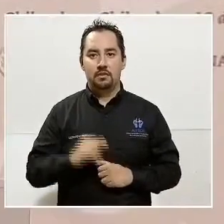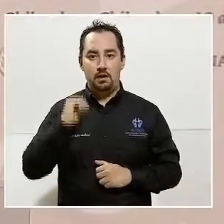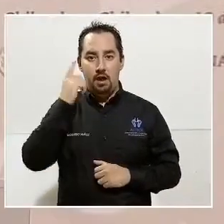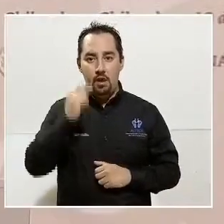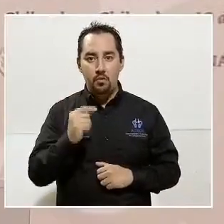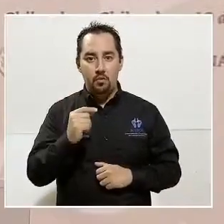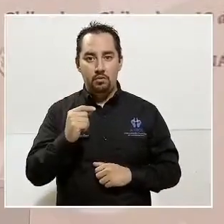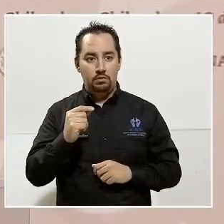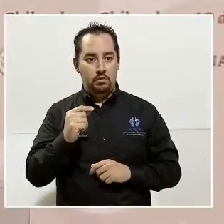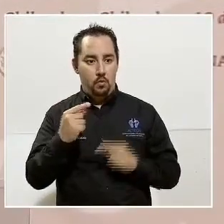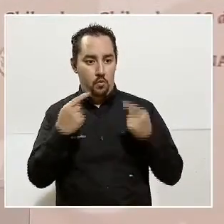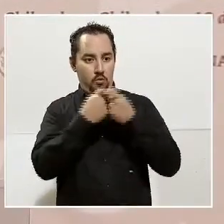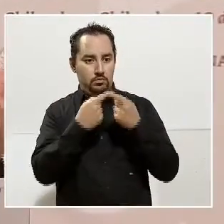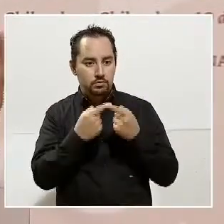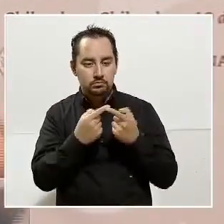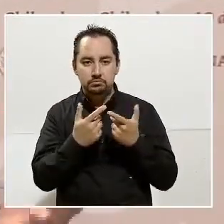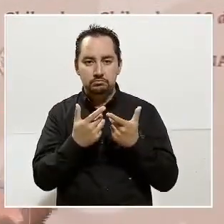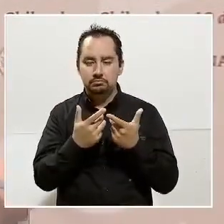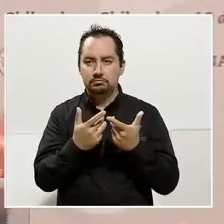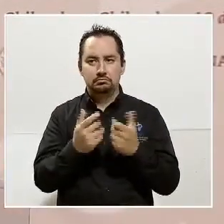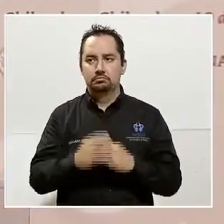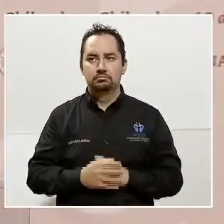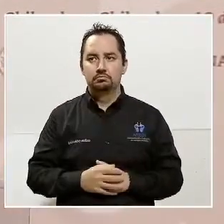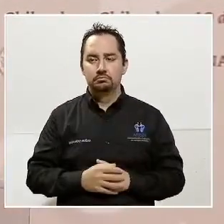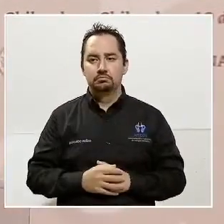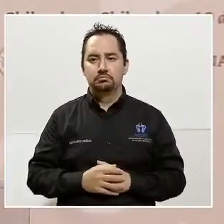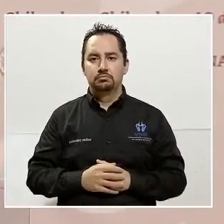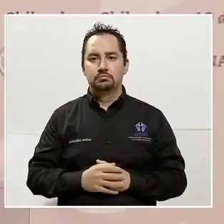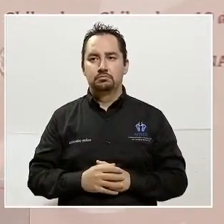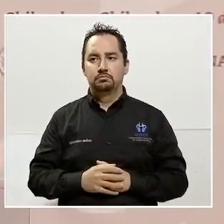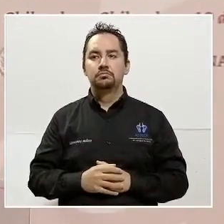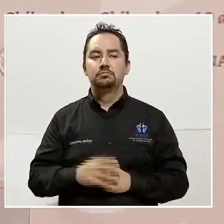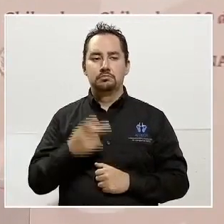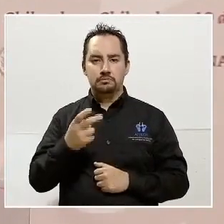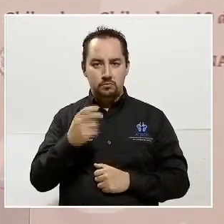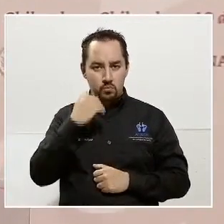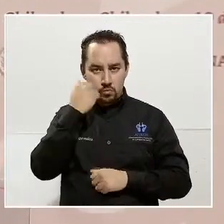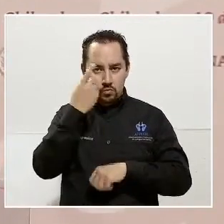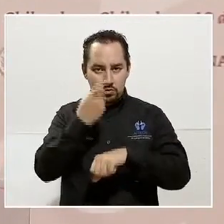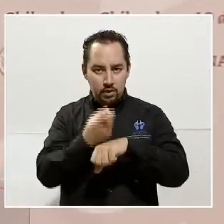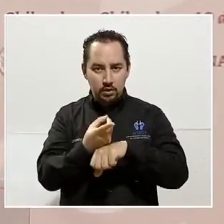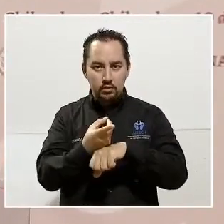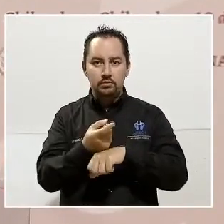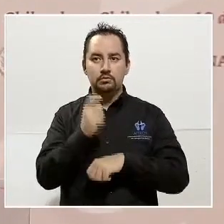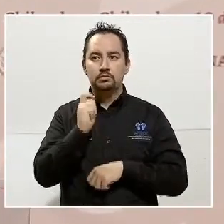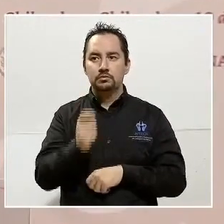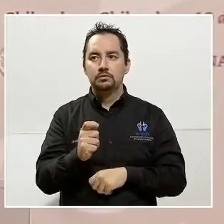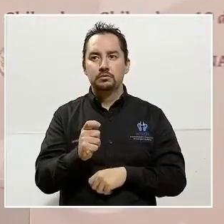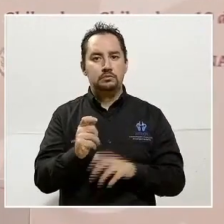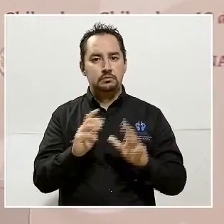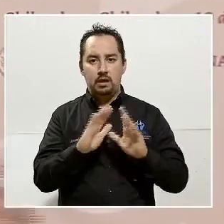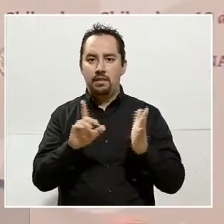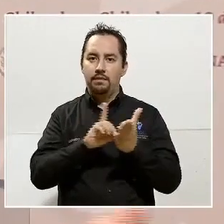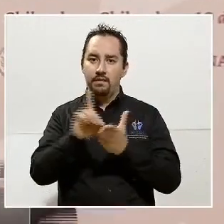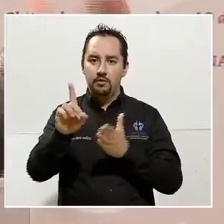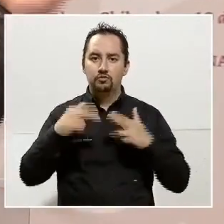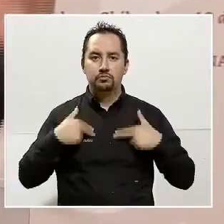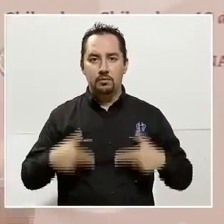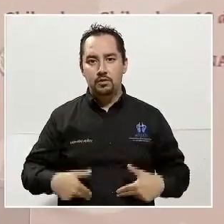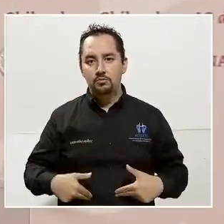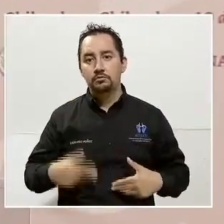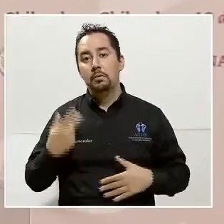contradiciendo. Yo puedo tener esa voluntad de que no haya violación de derechos humanos, pero